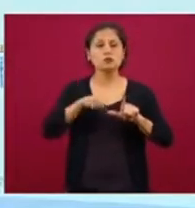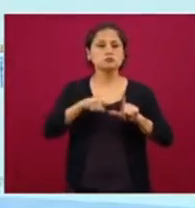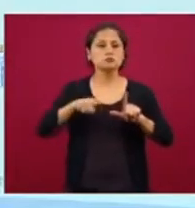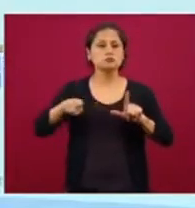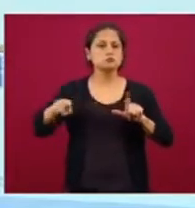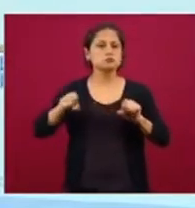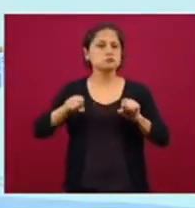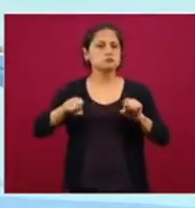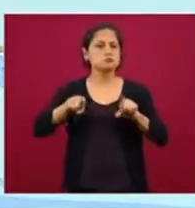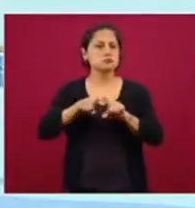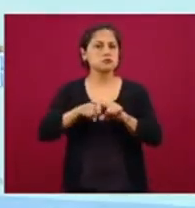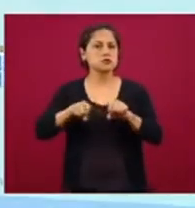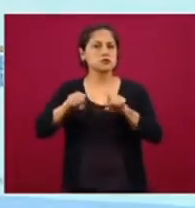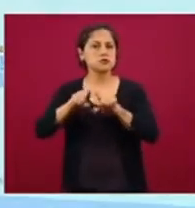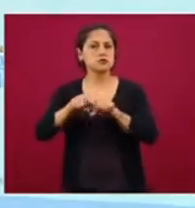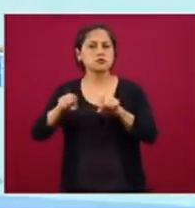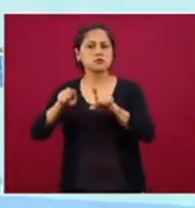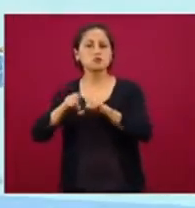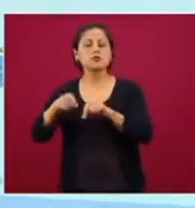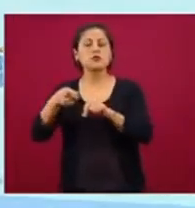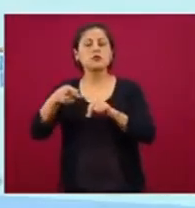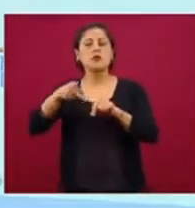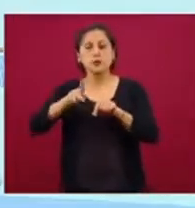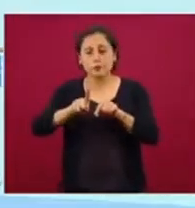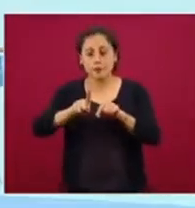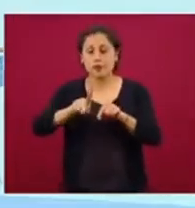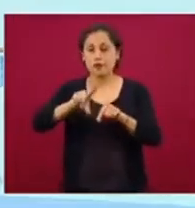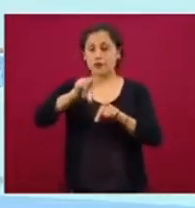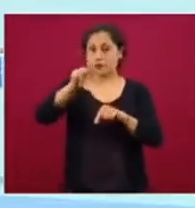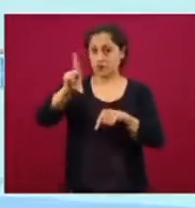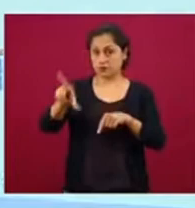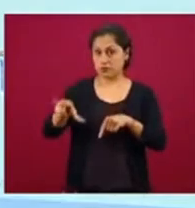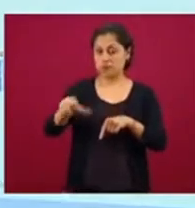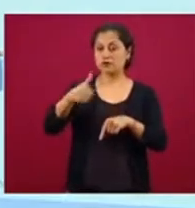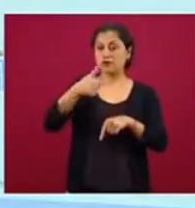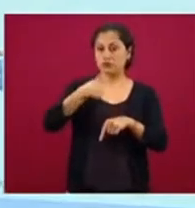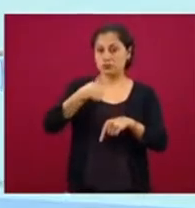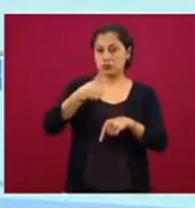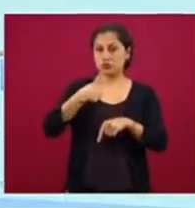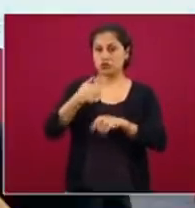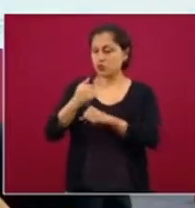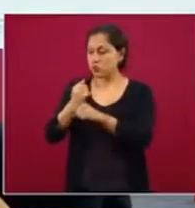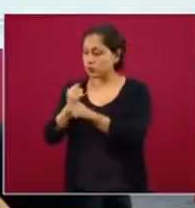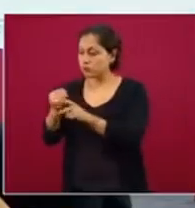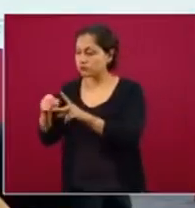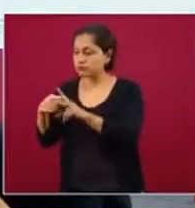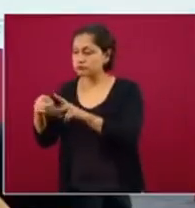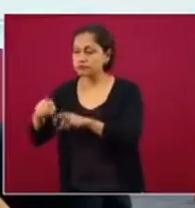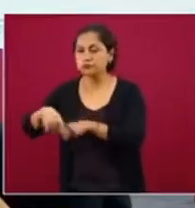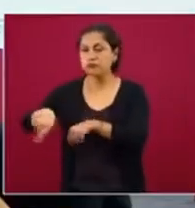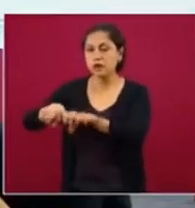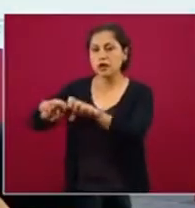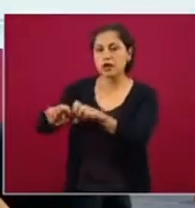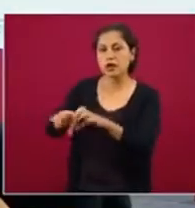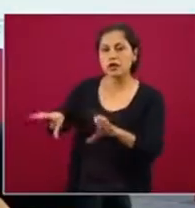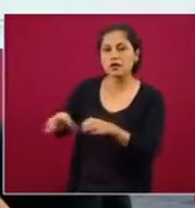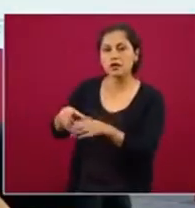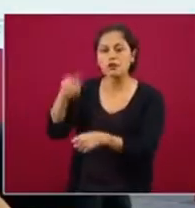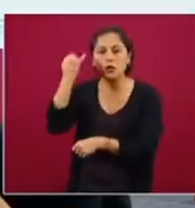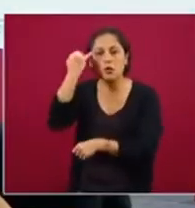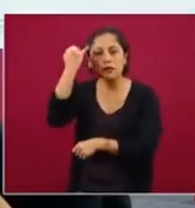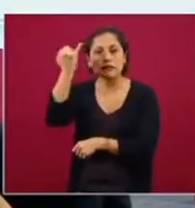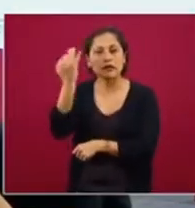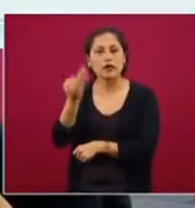mostraré ahorita, comparado ya no solo con las modelaciones matemáticas de lo que hubiera ocurrido en